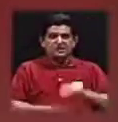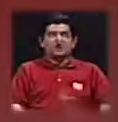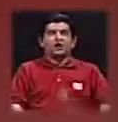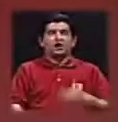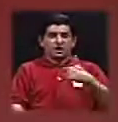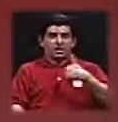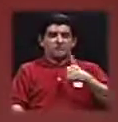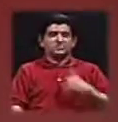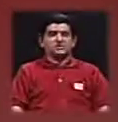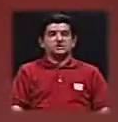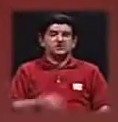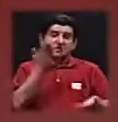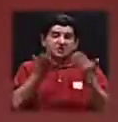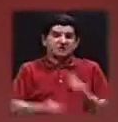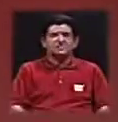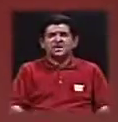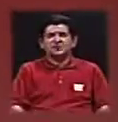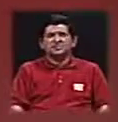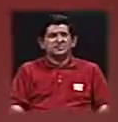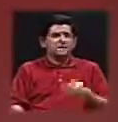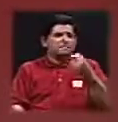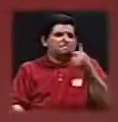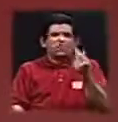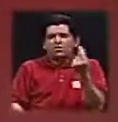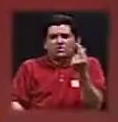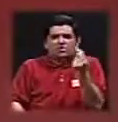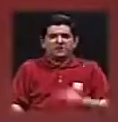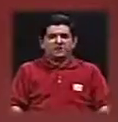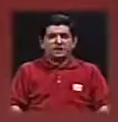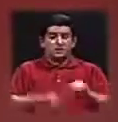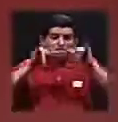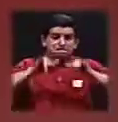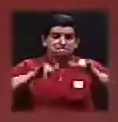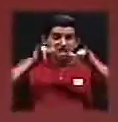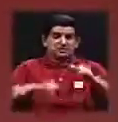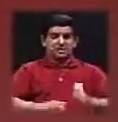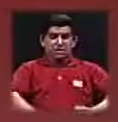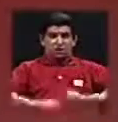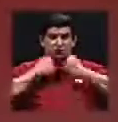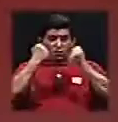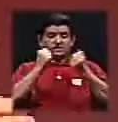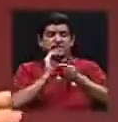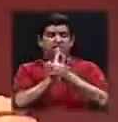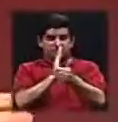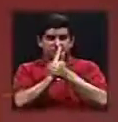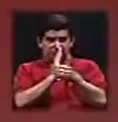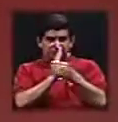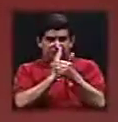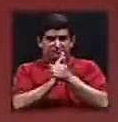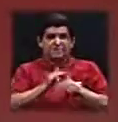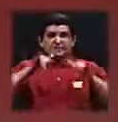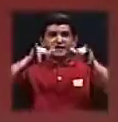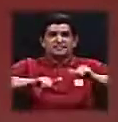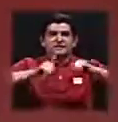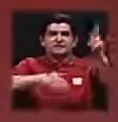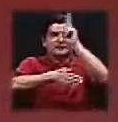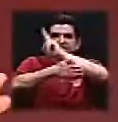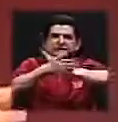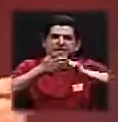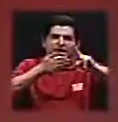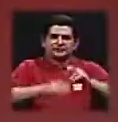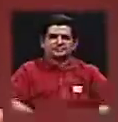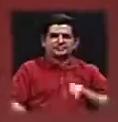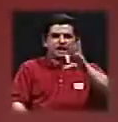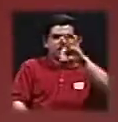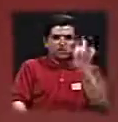tienen recursos pues muy precarios. Entonces, de alguna manera, retenemos, fortalecemos la capacidad de permanencia en la universidad y de